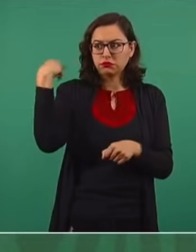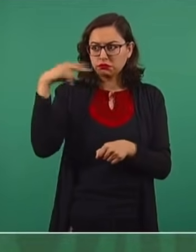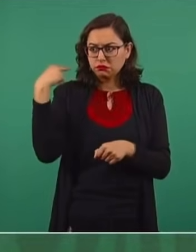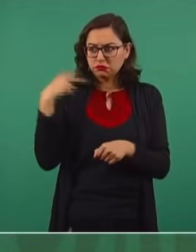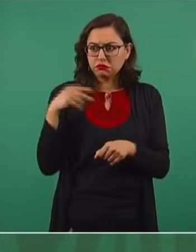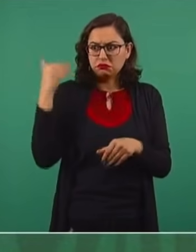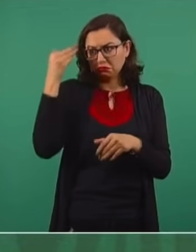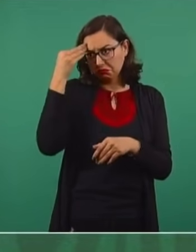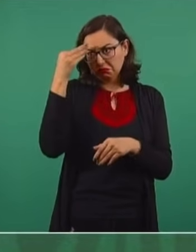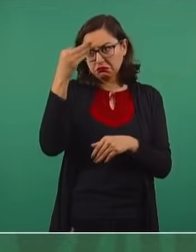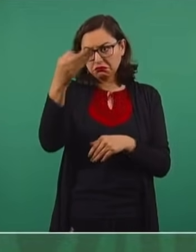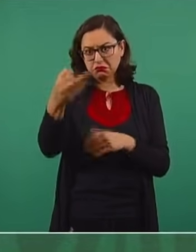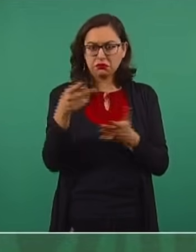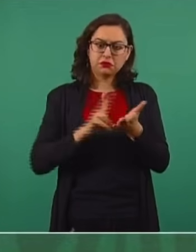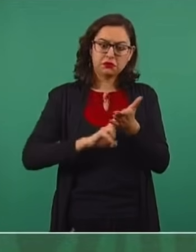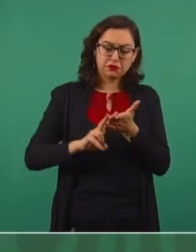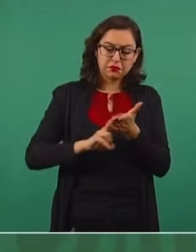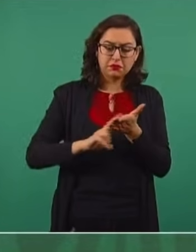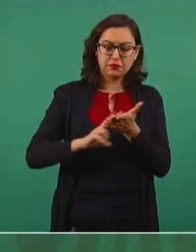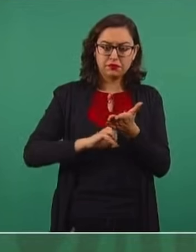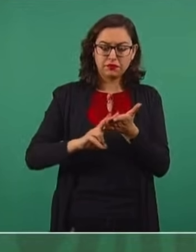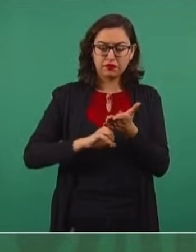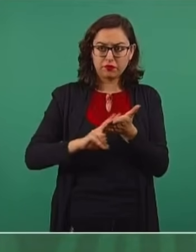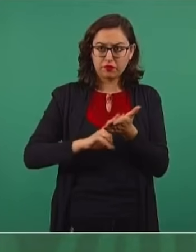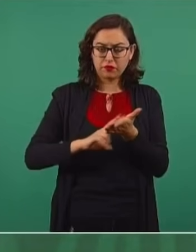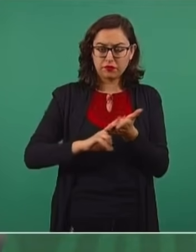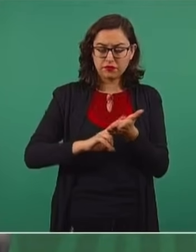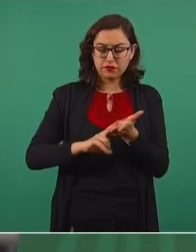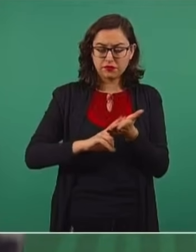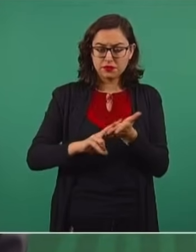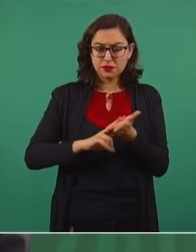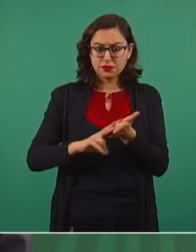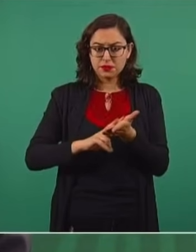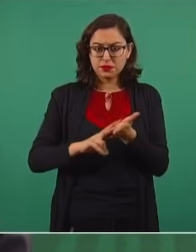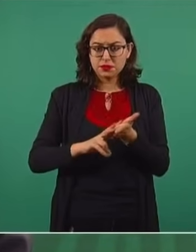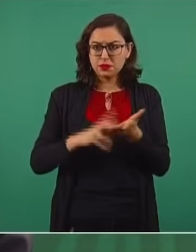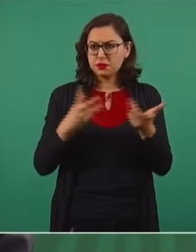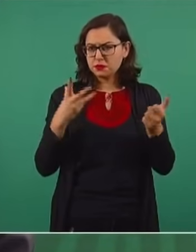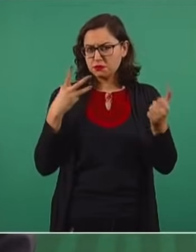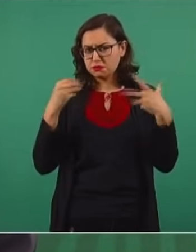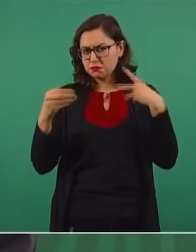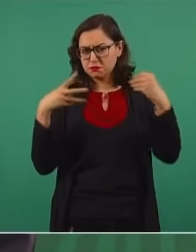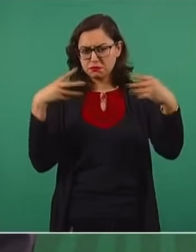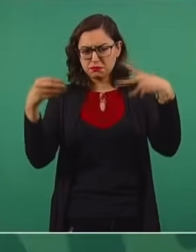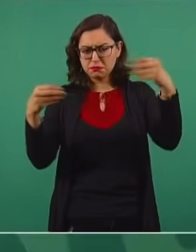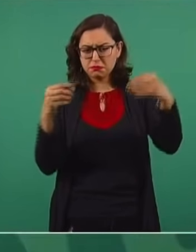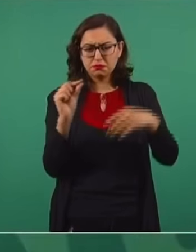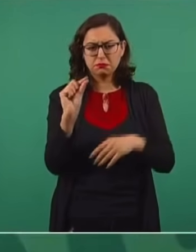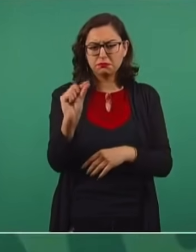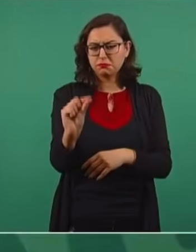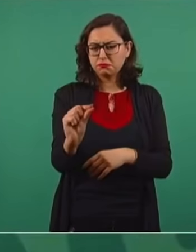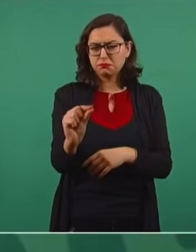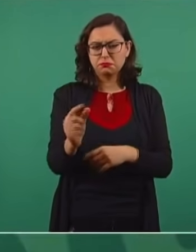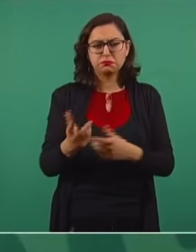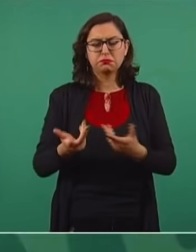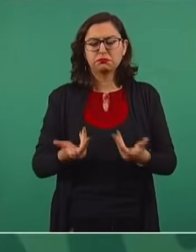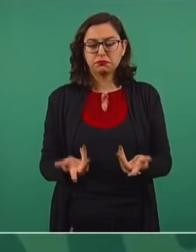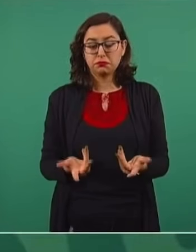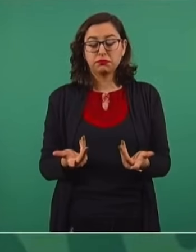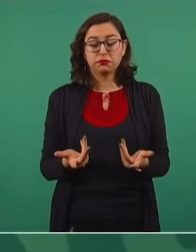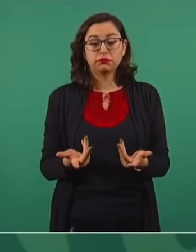el semáforo verde no hay muchos contagios y si es muy